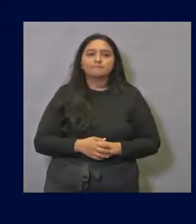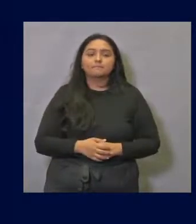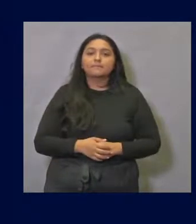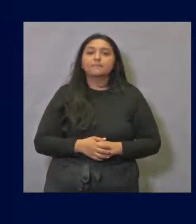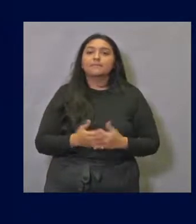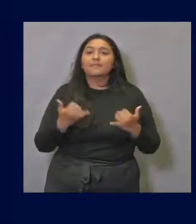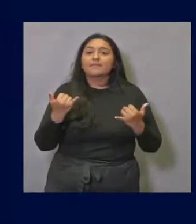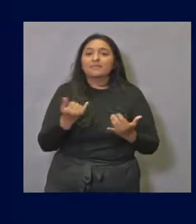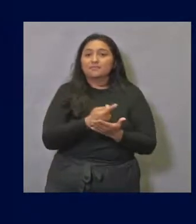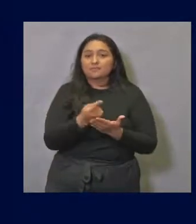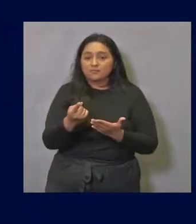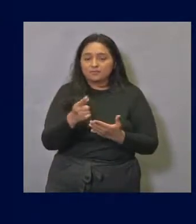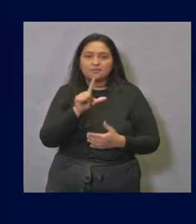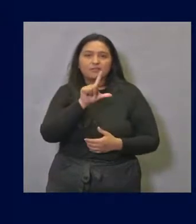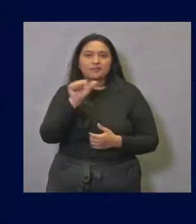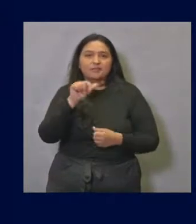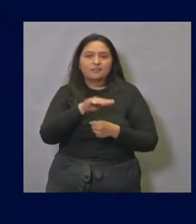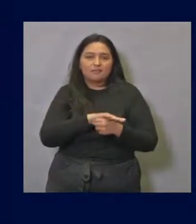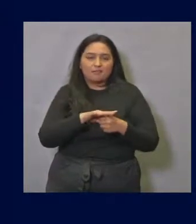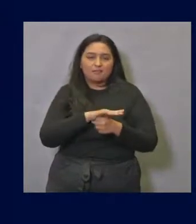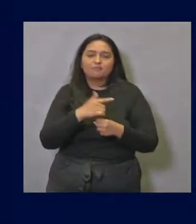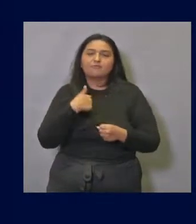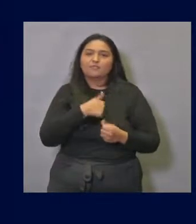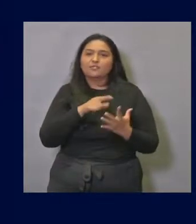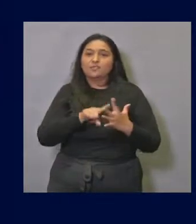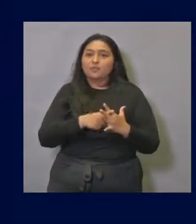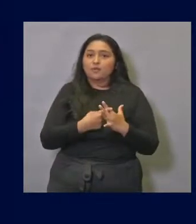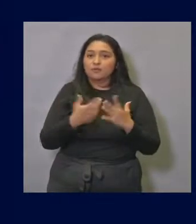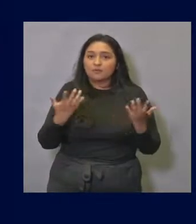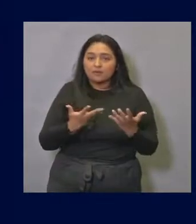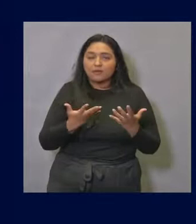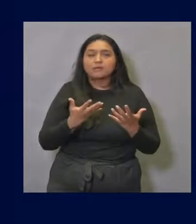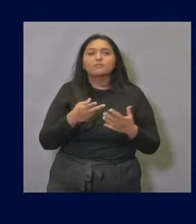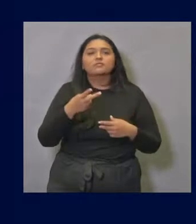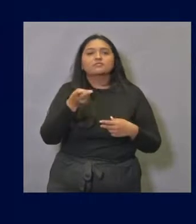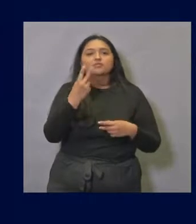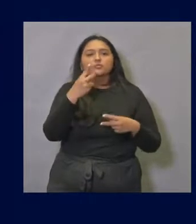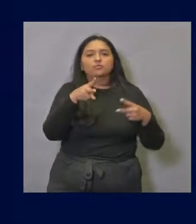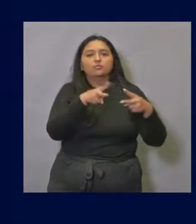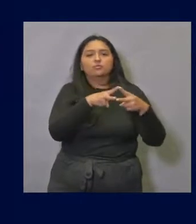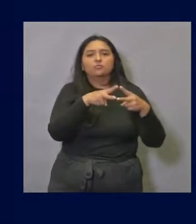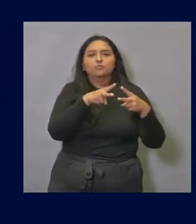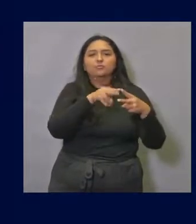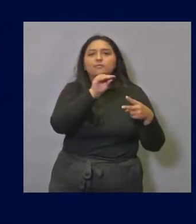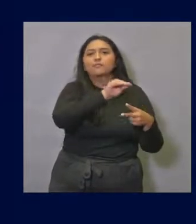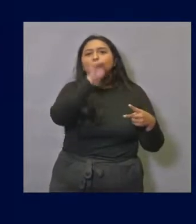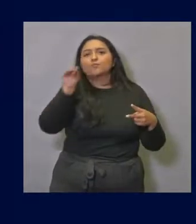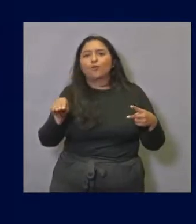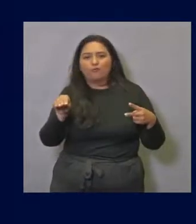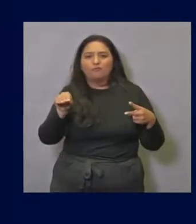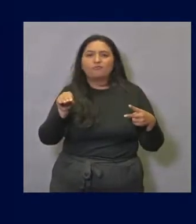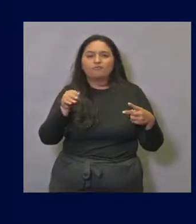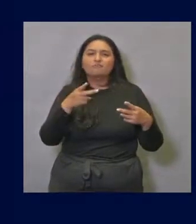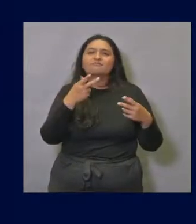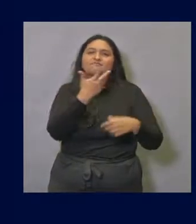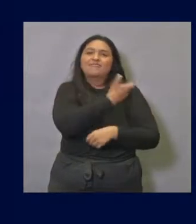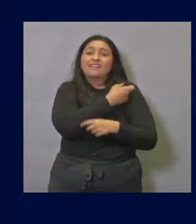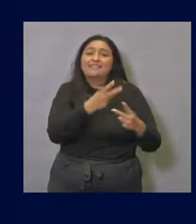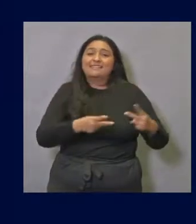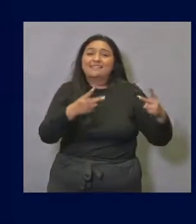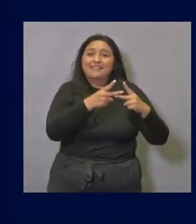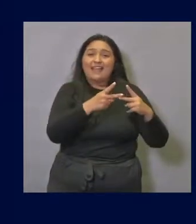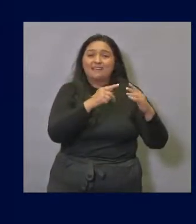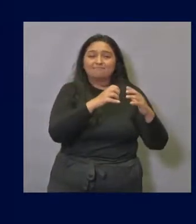Esta semana, el condado de Los Ángeles comenzará la transición de 2 centros de vacunación administrados por el condado. El próximo